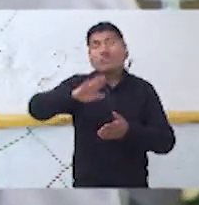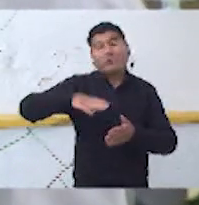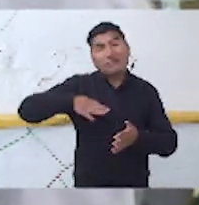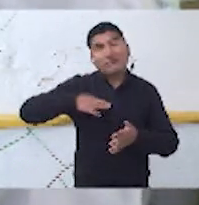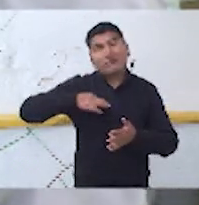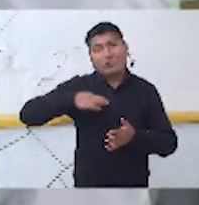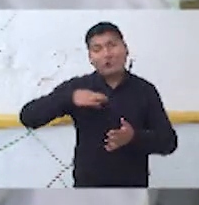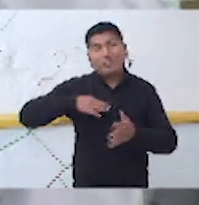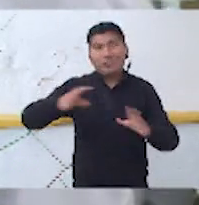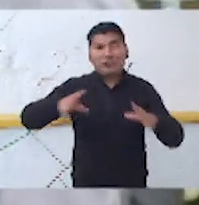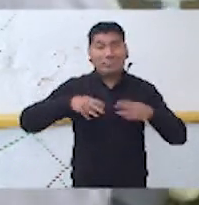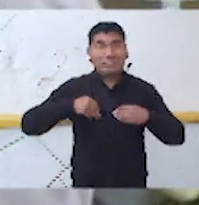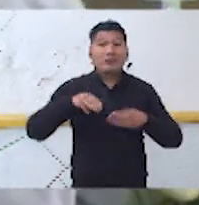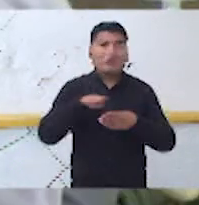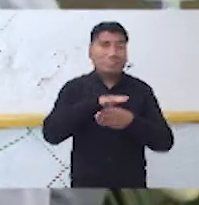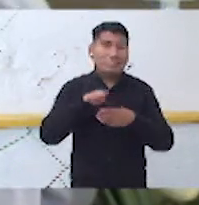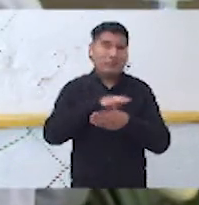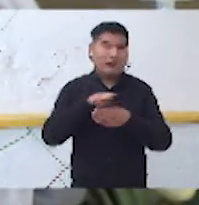recibir este ministerio.